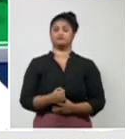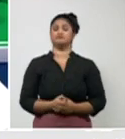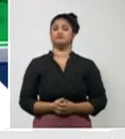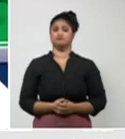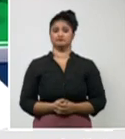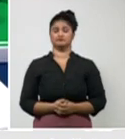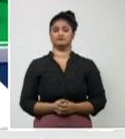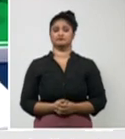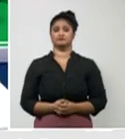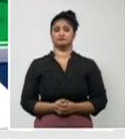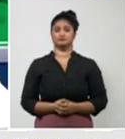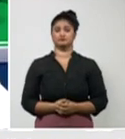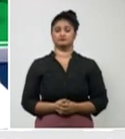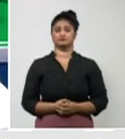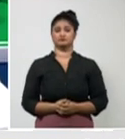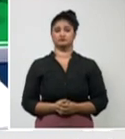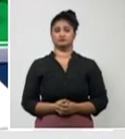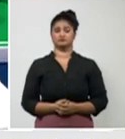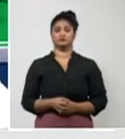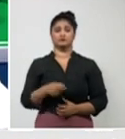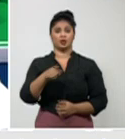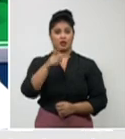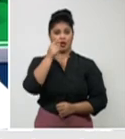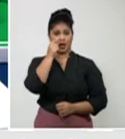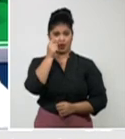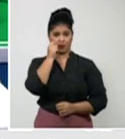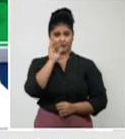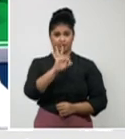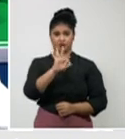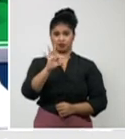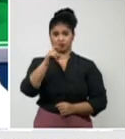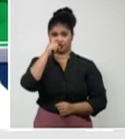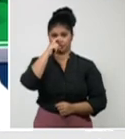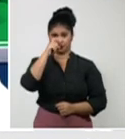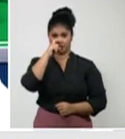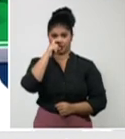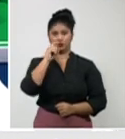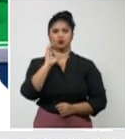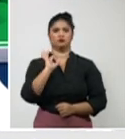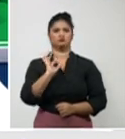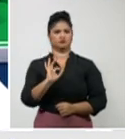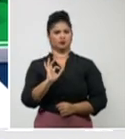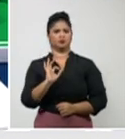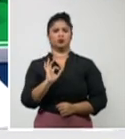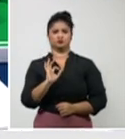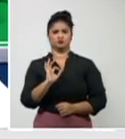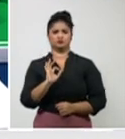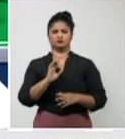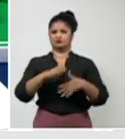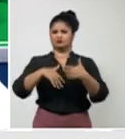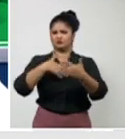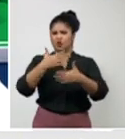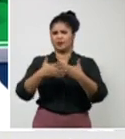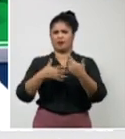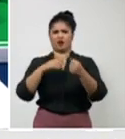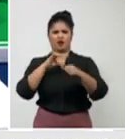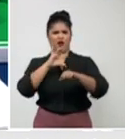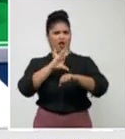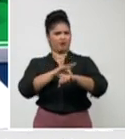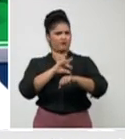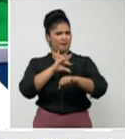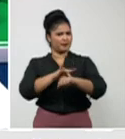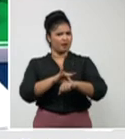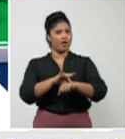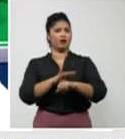Realmente este paciente tuvo una evolución muy rápida, las complicaciones. Comenzó con el